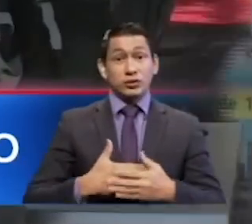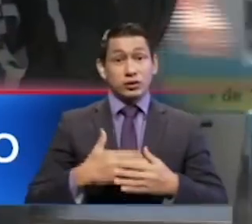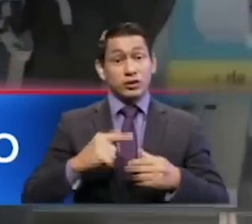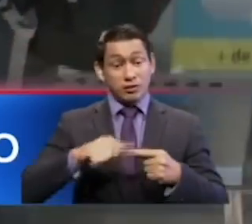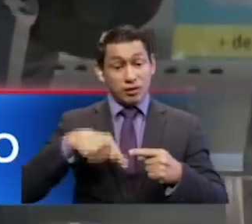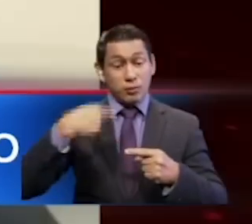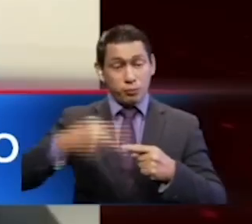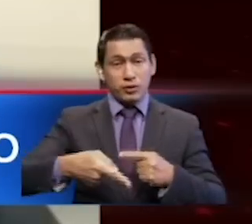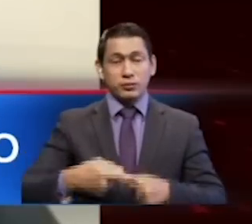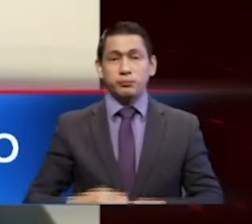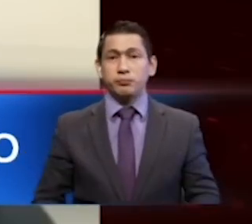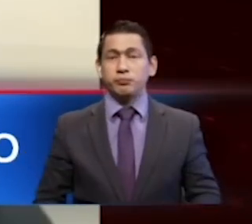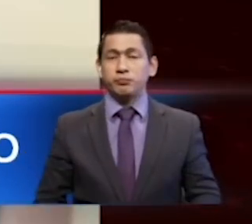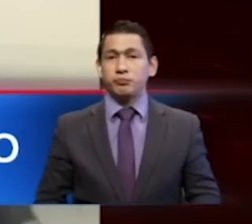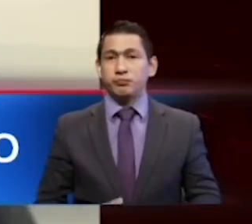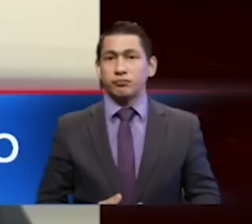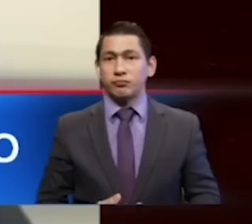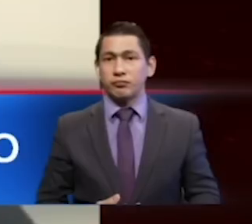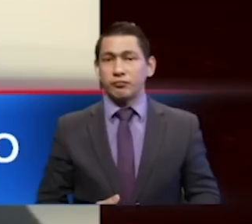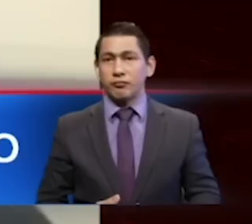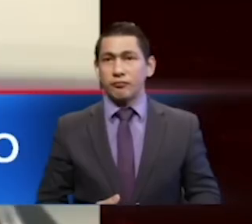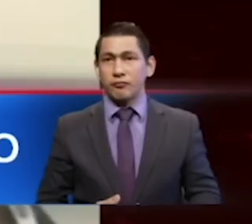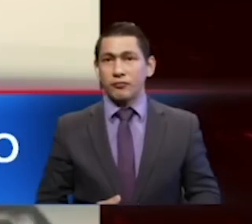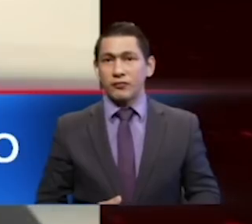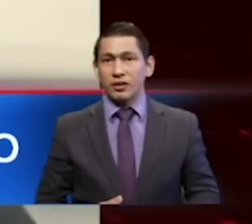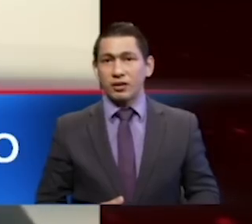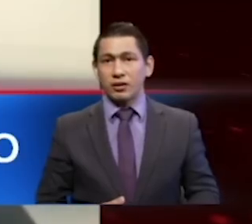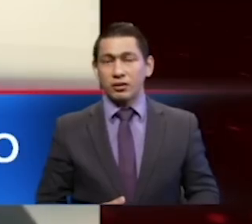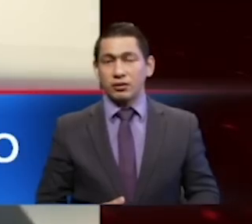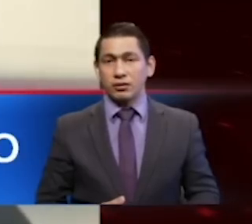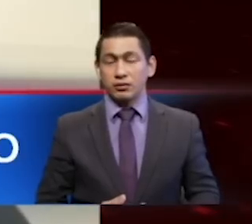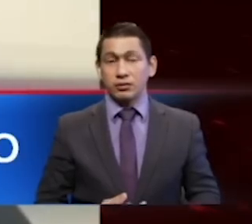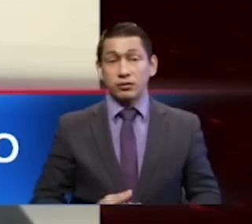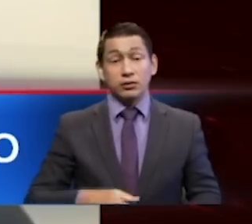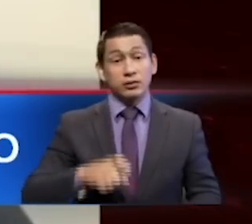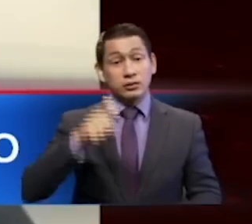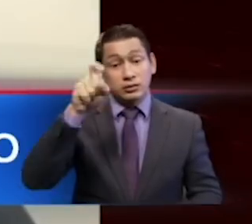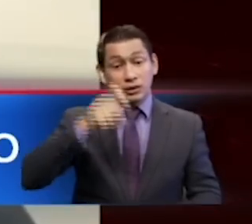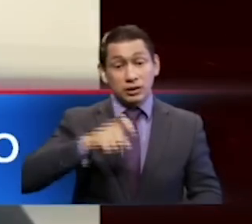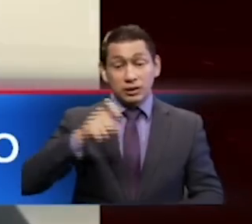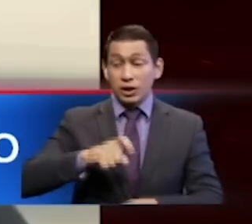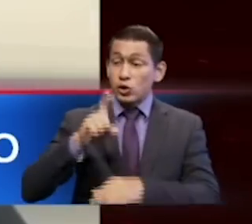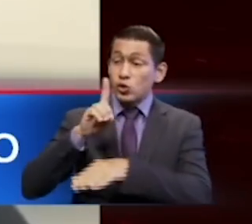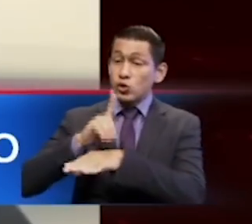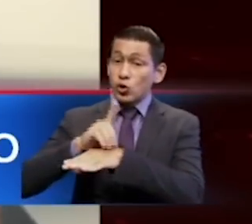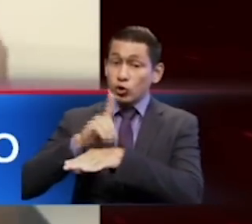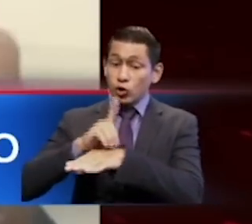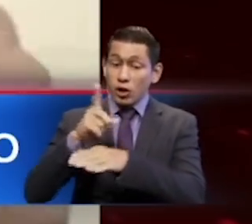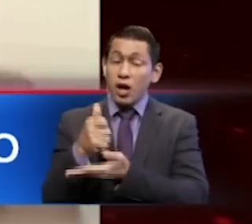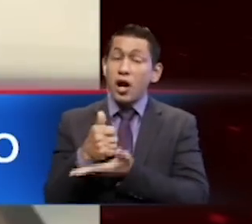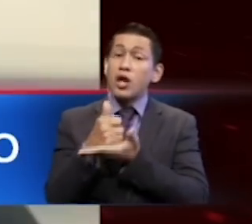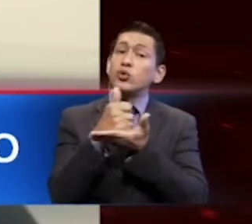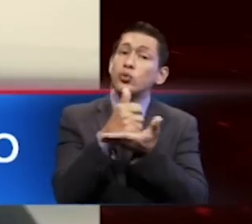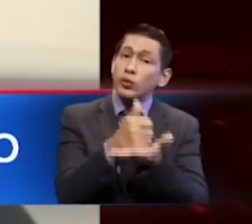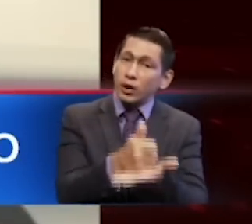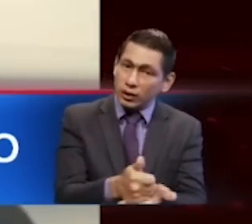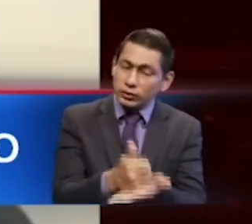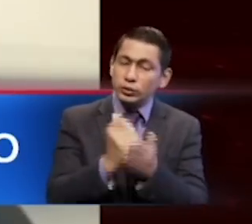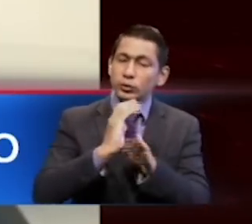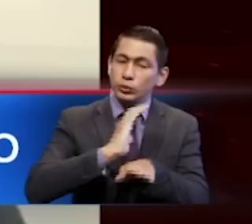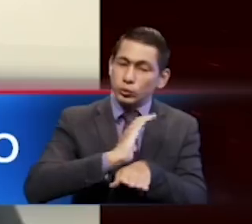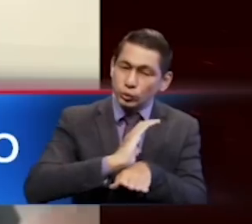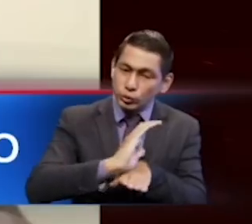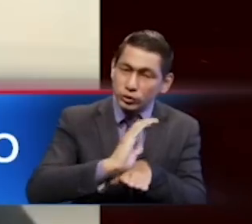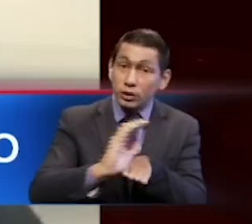recuperarse rápidamente. Como una pirámide, se necesita tanto el tratamiento farmacológico como las medidas no farmacológicas, que son la dieta, la